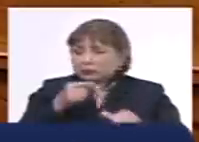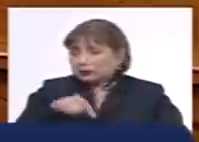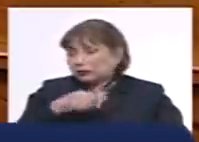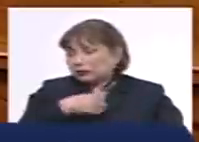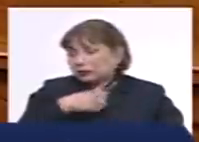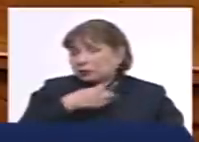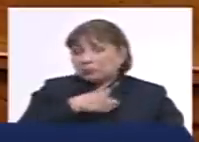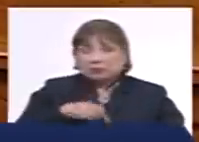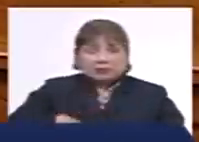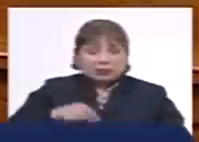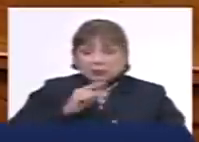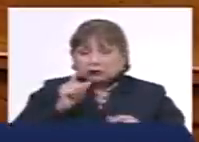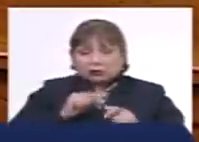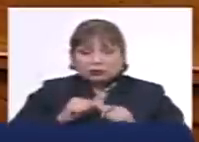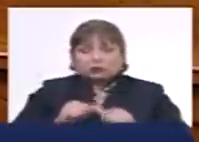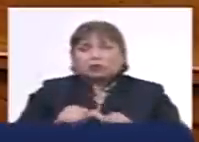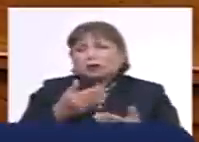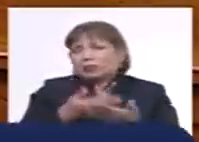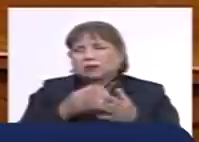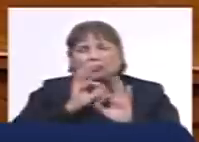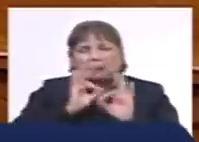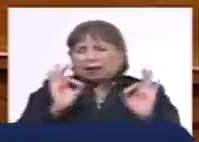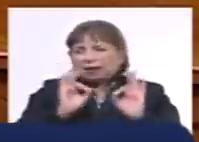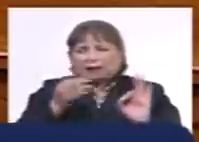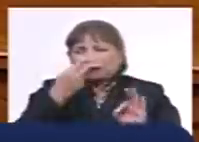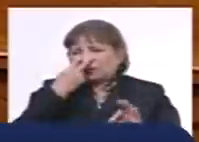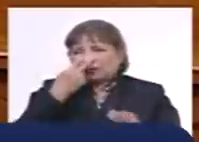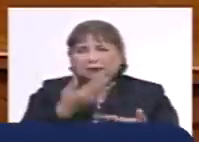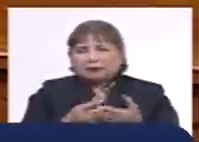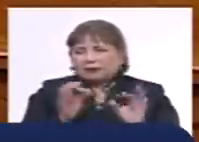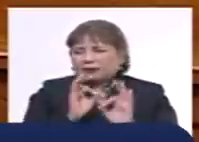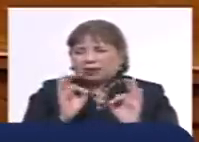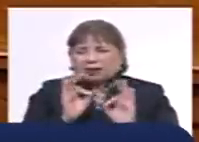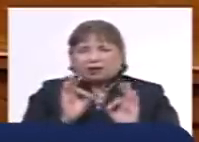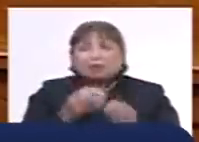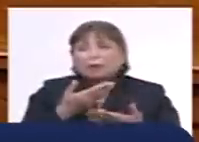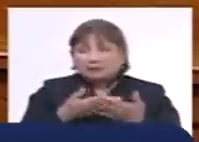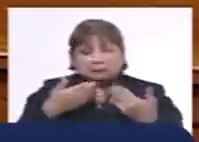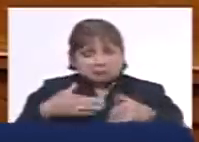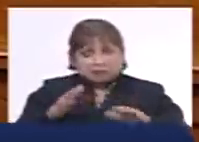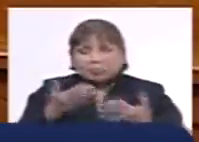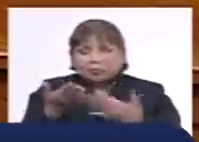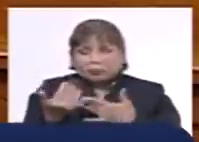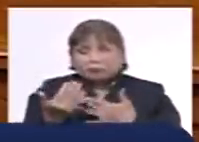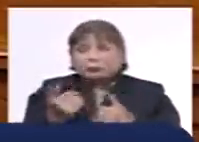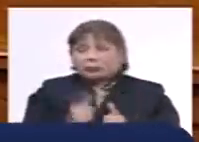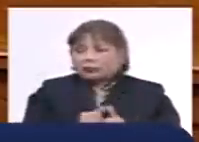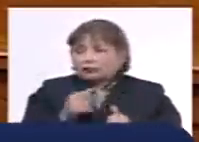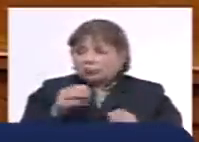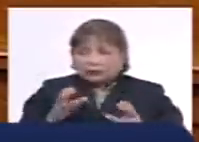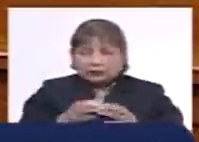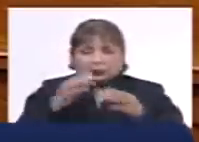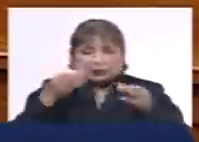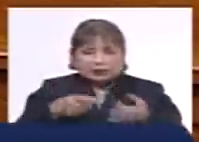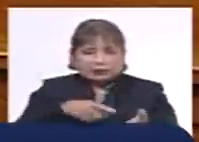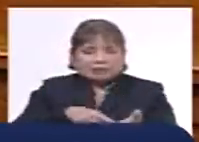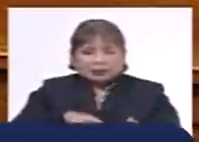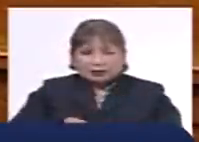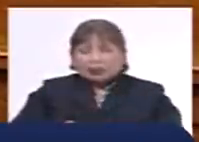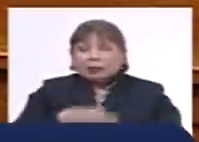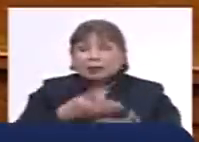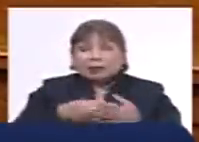el premier o no continúe, eso no tiene nada que ver, ¿no? Yo más bien espero que la bancada que exige